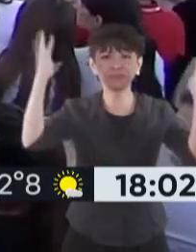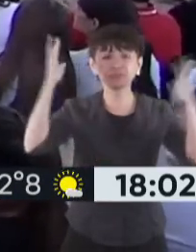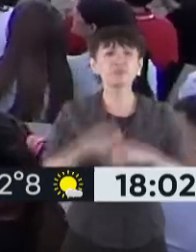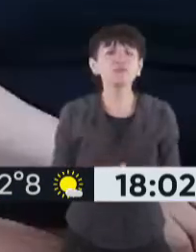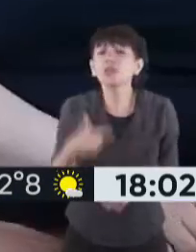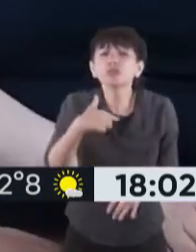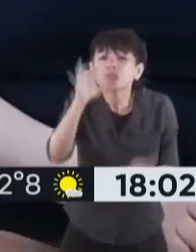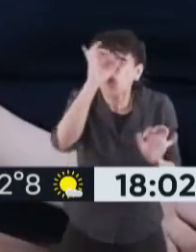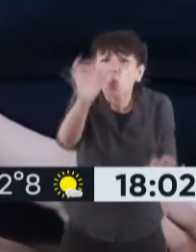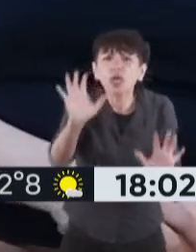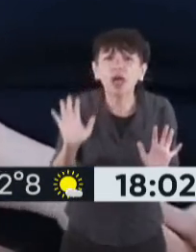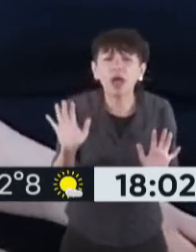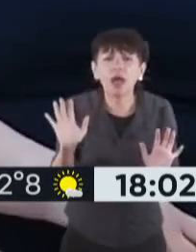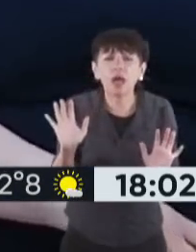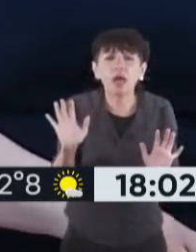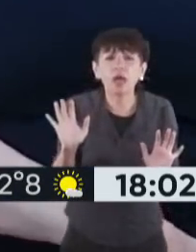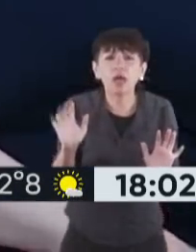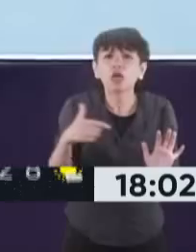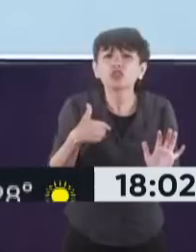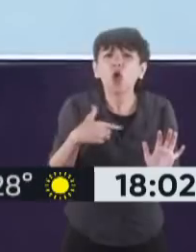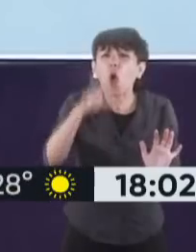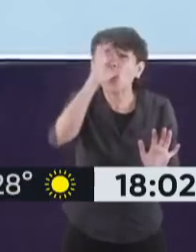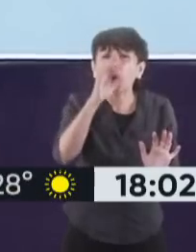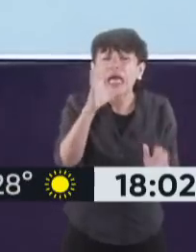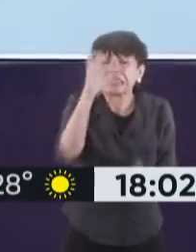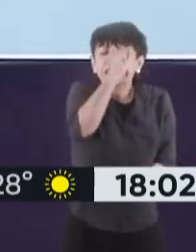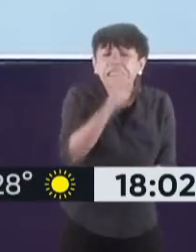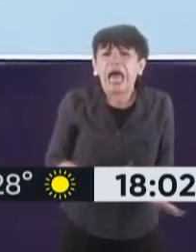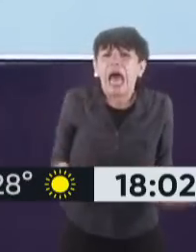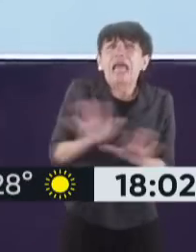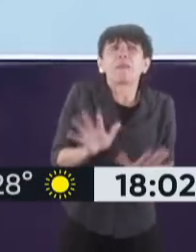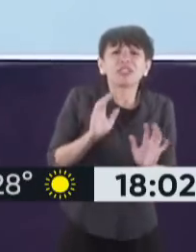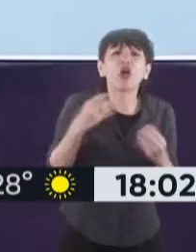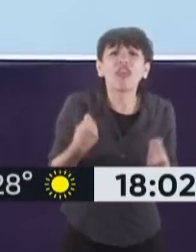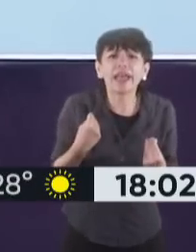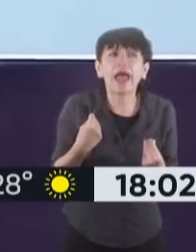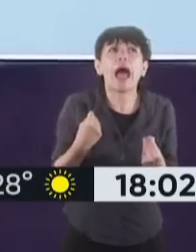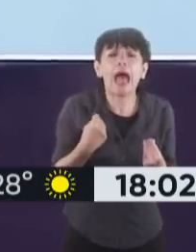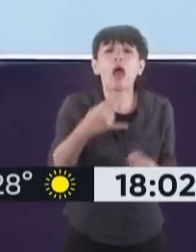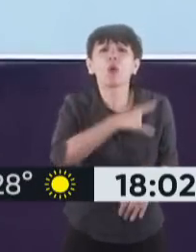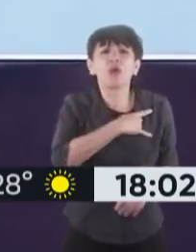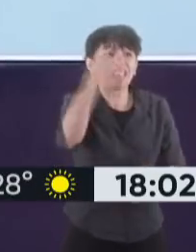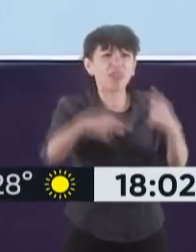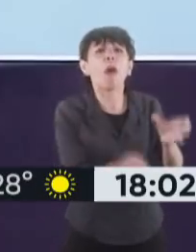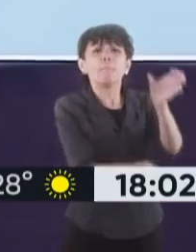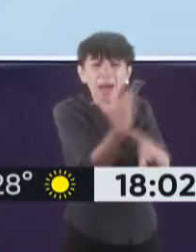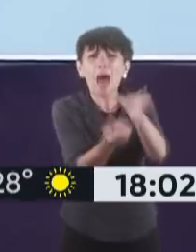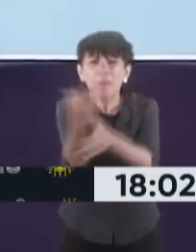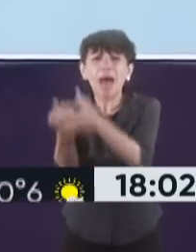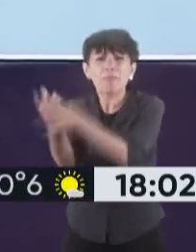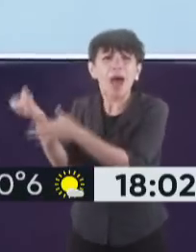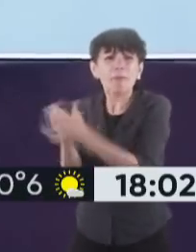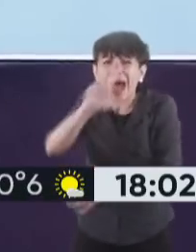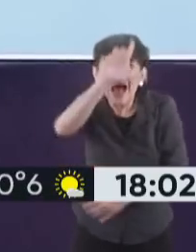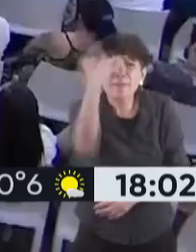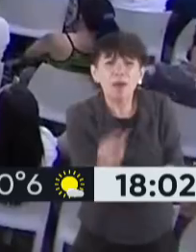Yo nunca me arrepentiré de seguir creando universidades y seguir llevando universidades a todos los rincones